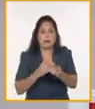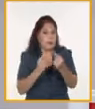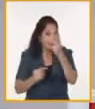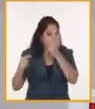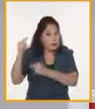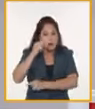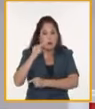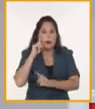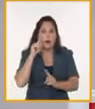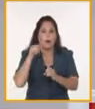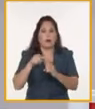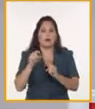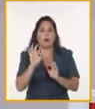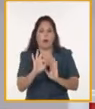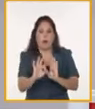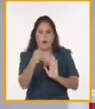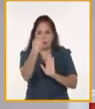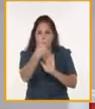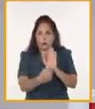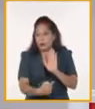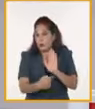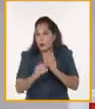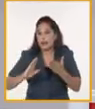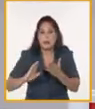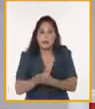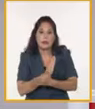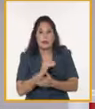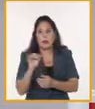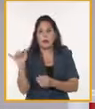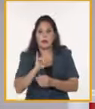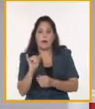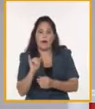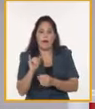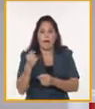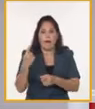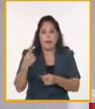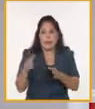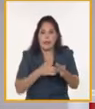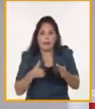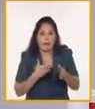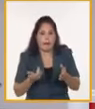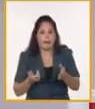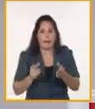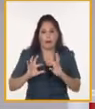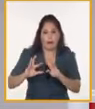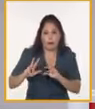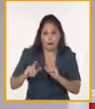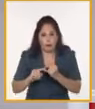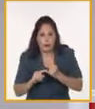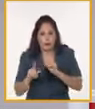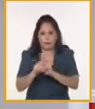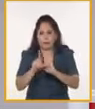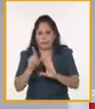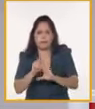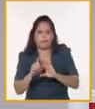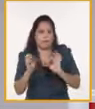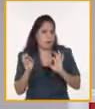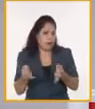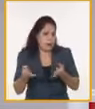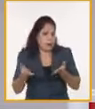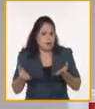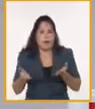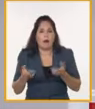establece el objetivo ocho encaminado a eliminar toda la la las las vías de corrupción de ilegalidades de